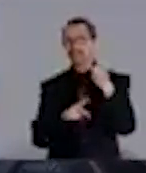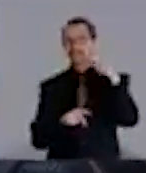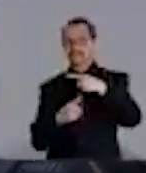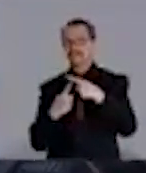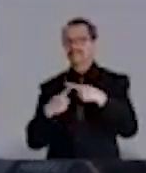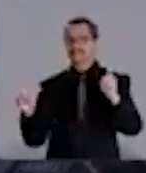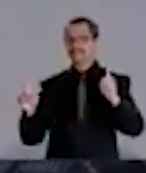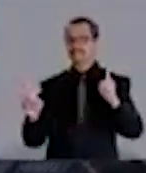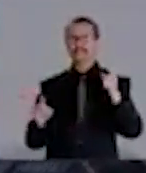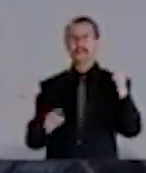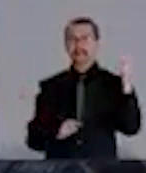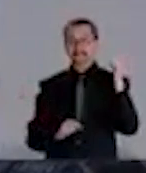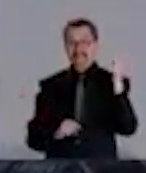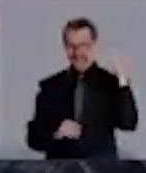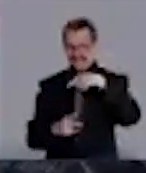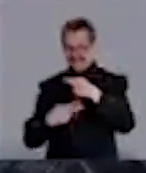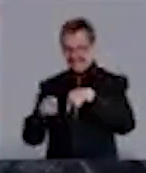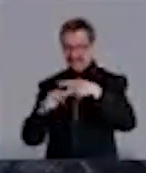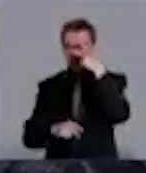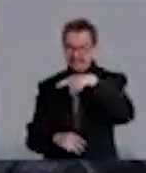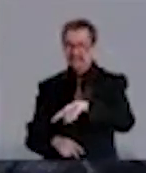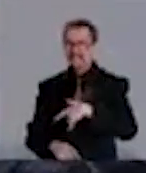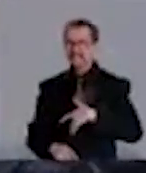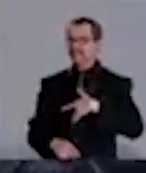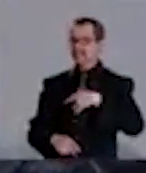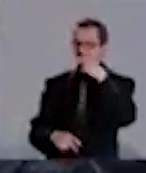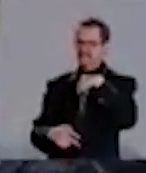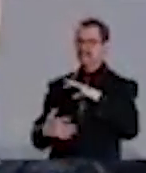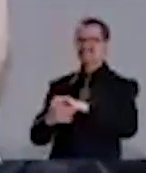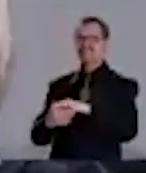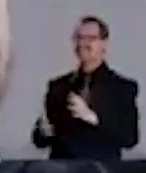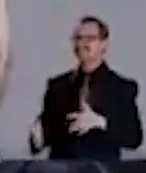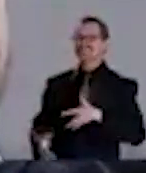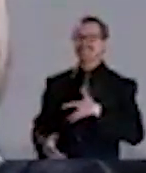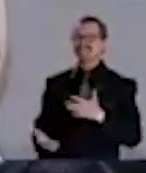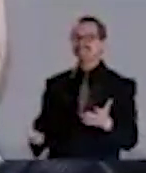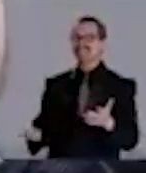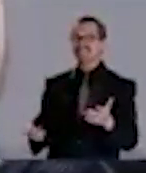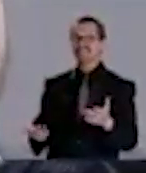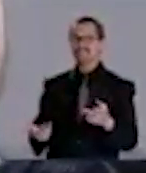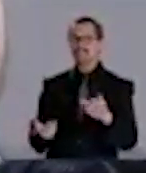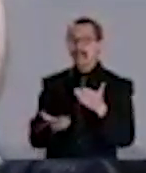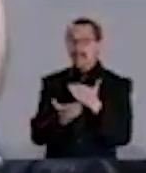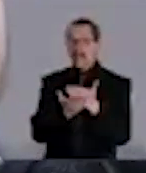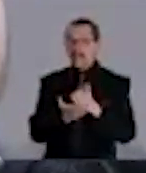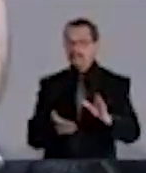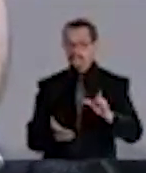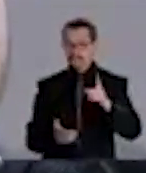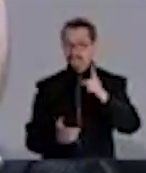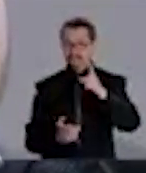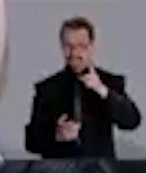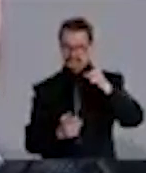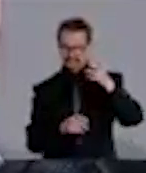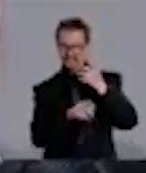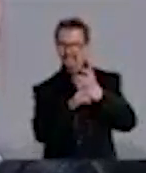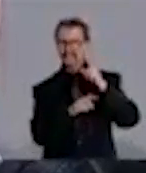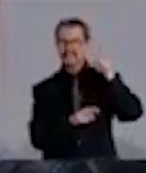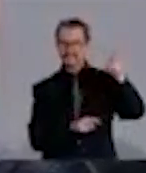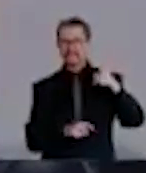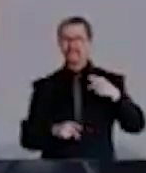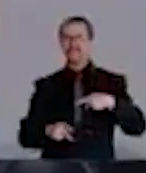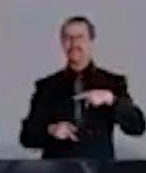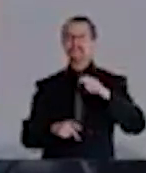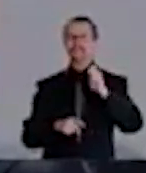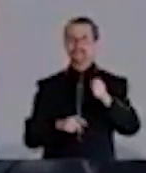sociedad qué estrategias tienen para lograr la inserción social y laboral de los deportados de estados unidos hacia méxico y así